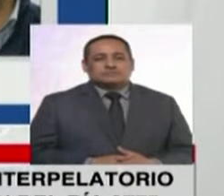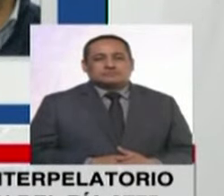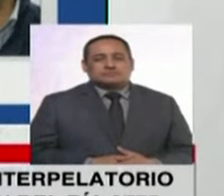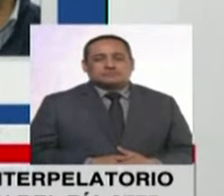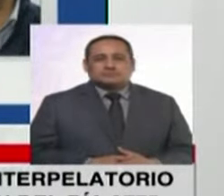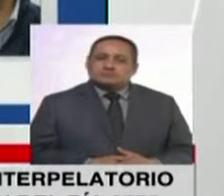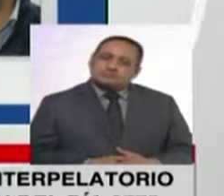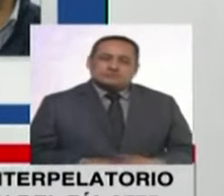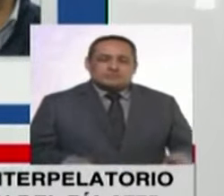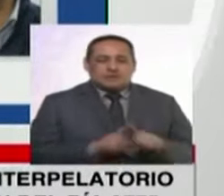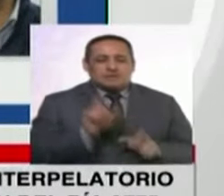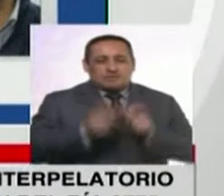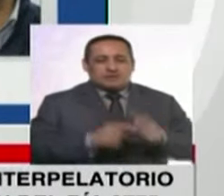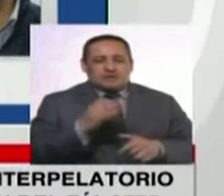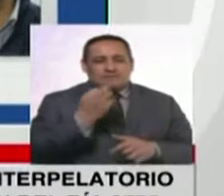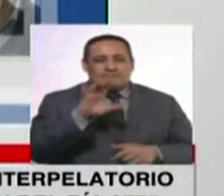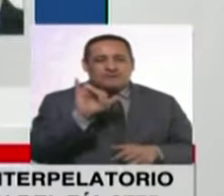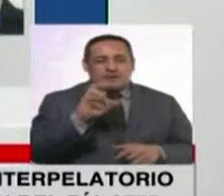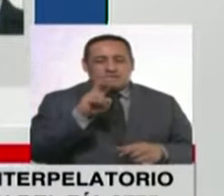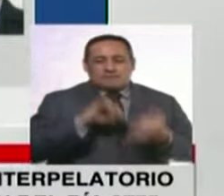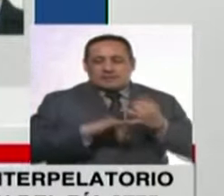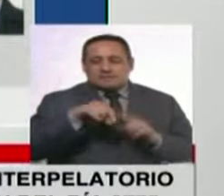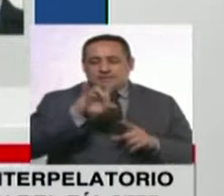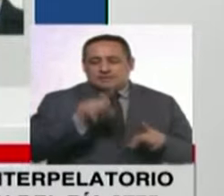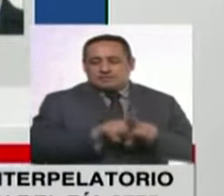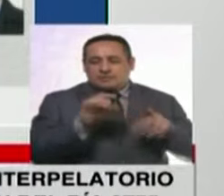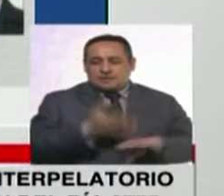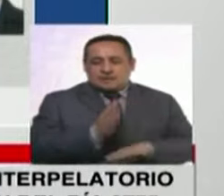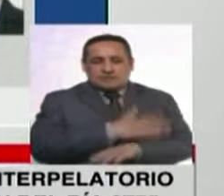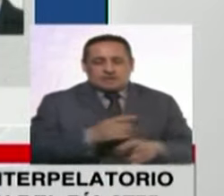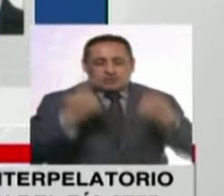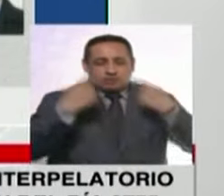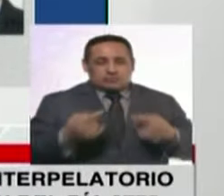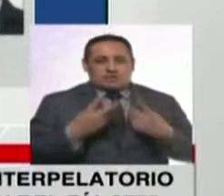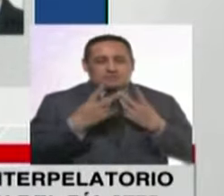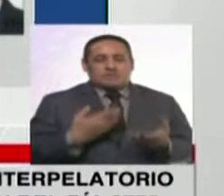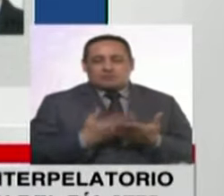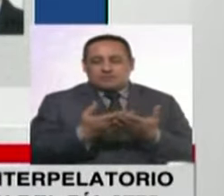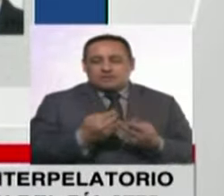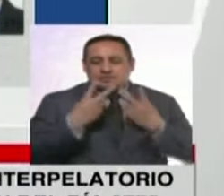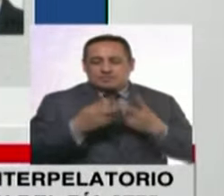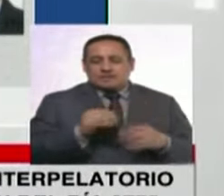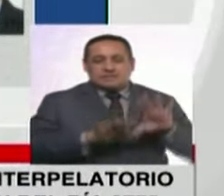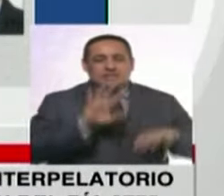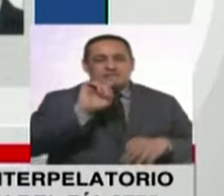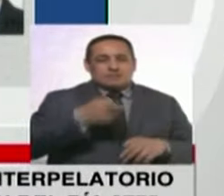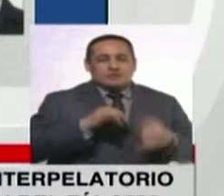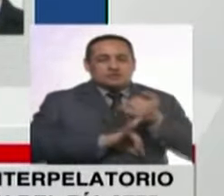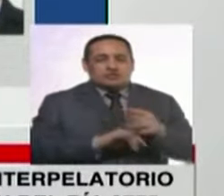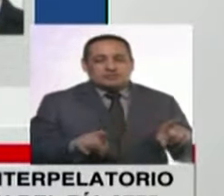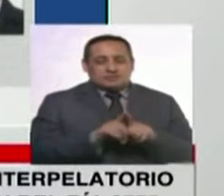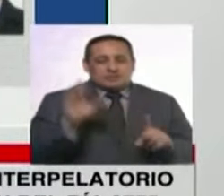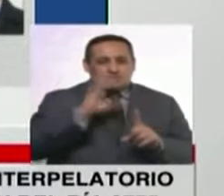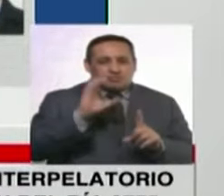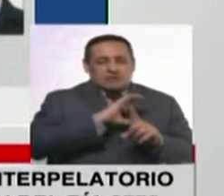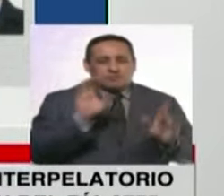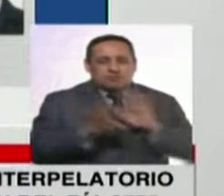con respecto a la persona de Efraín Vázquez Castillo inicialmente se acordó establecer 15.000 soles de recompensa